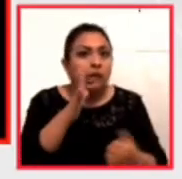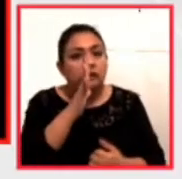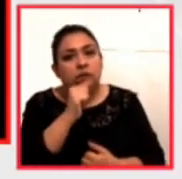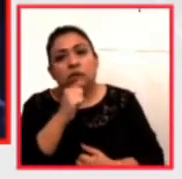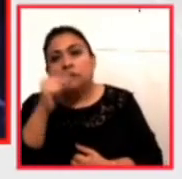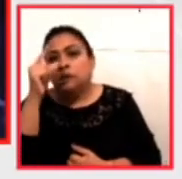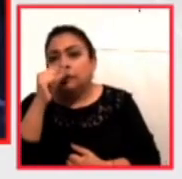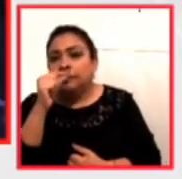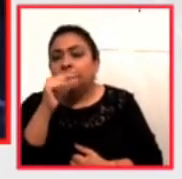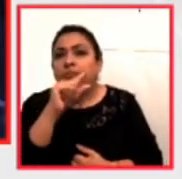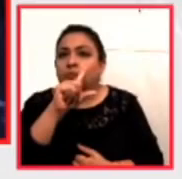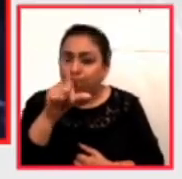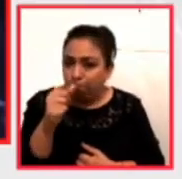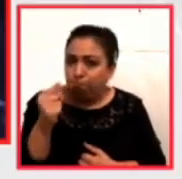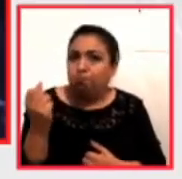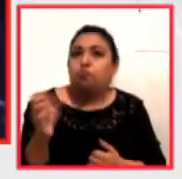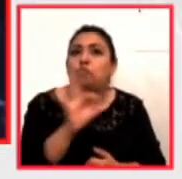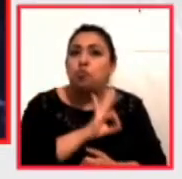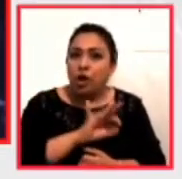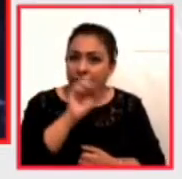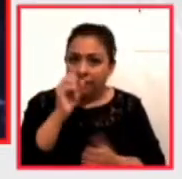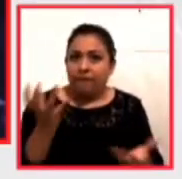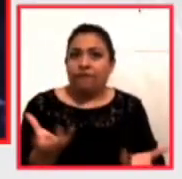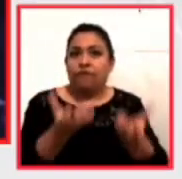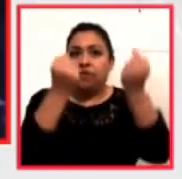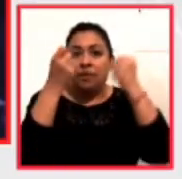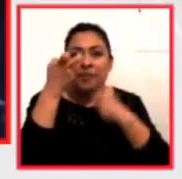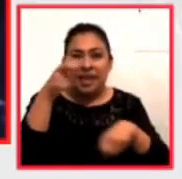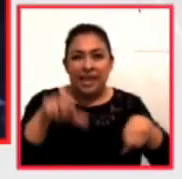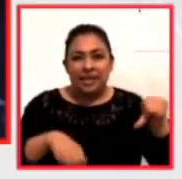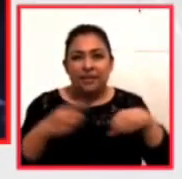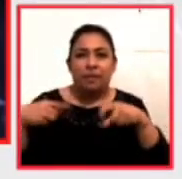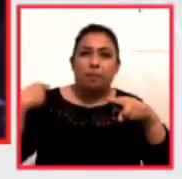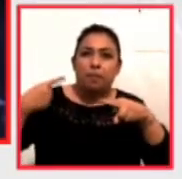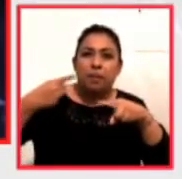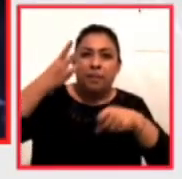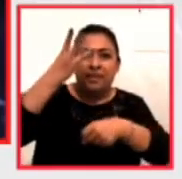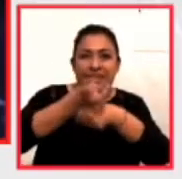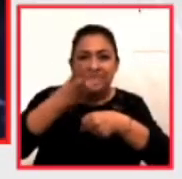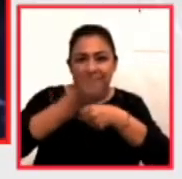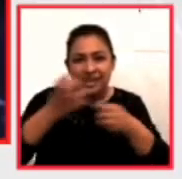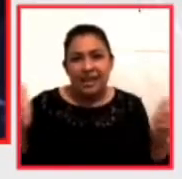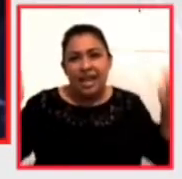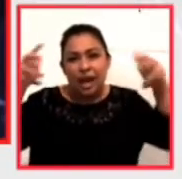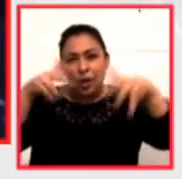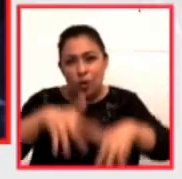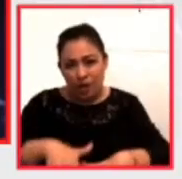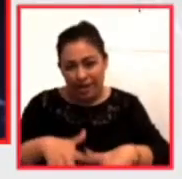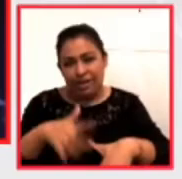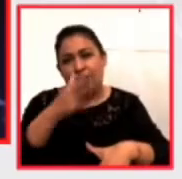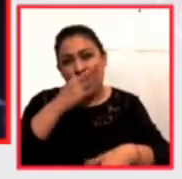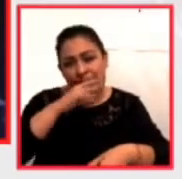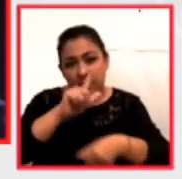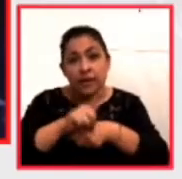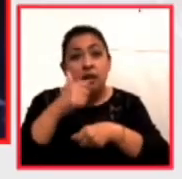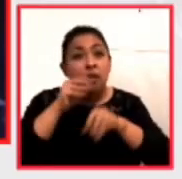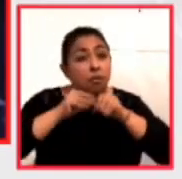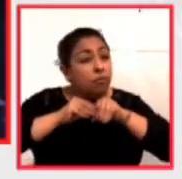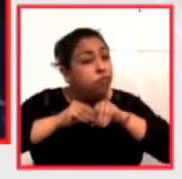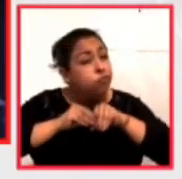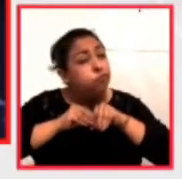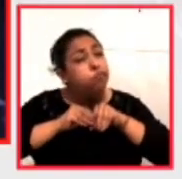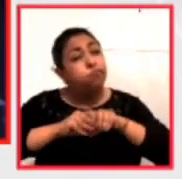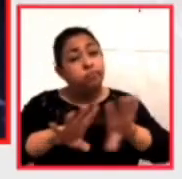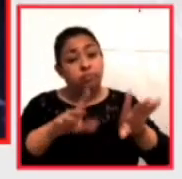Pero se logró. Esta actividad forma parte de la tercera edición de este encuentro, que tiene el objetivo de difundir en toda su